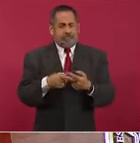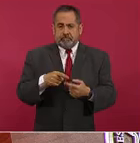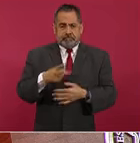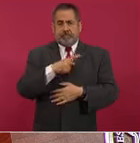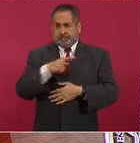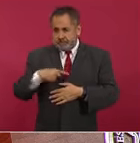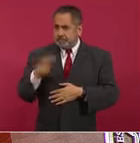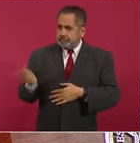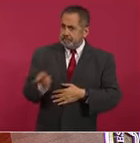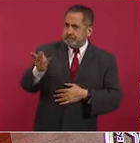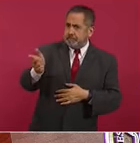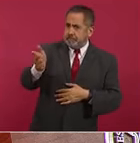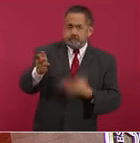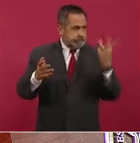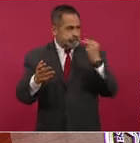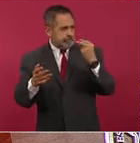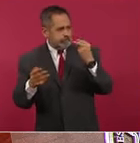es contradictorio,